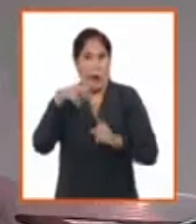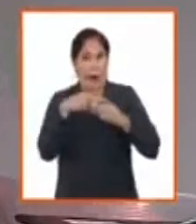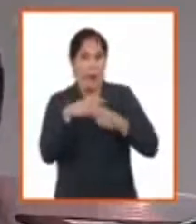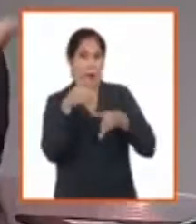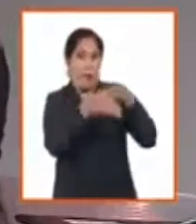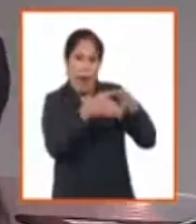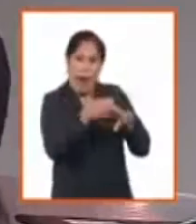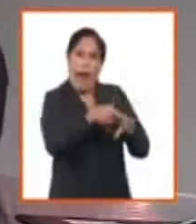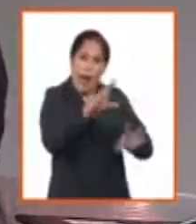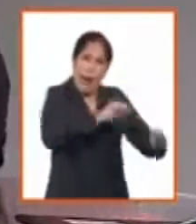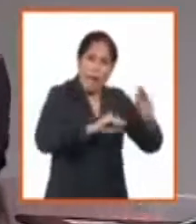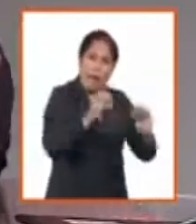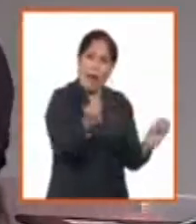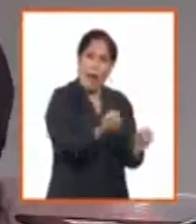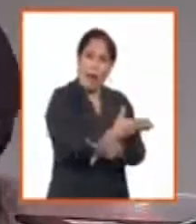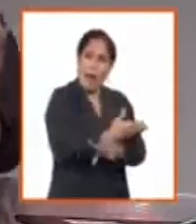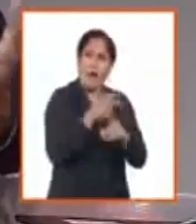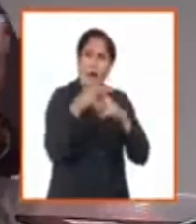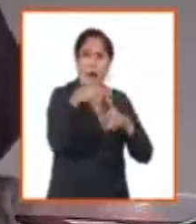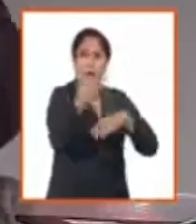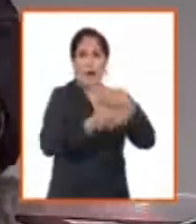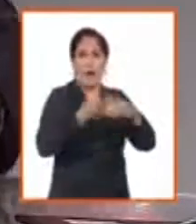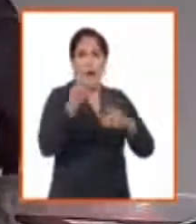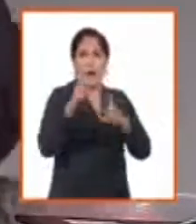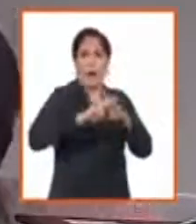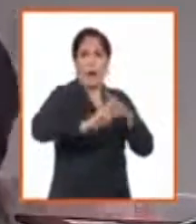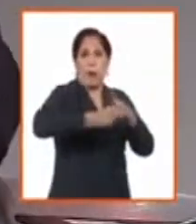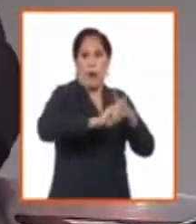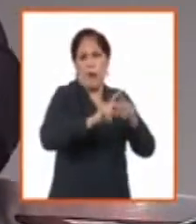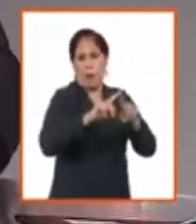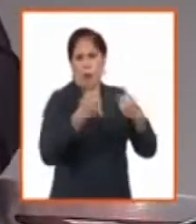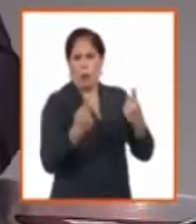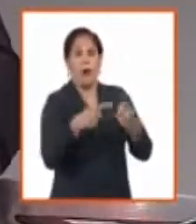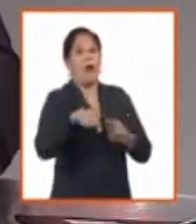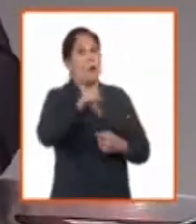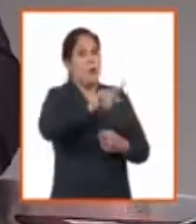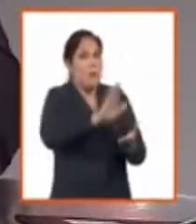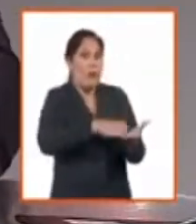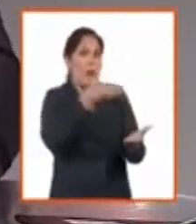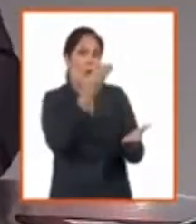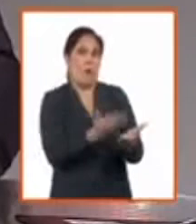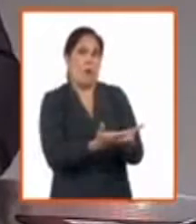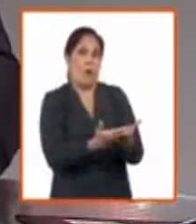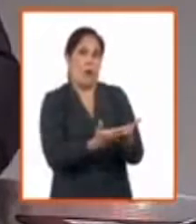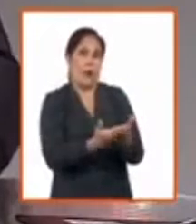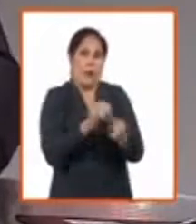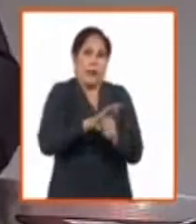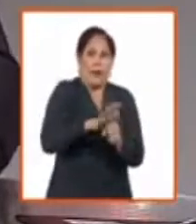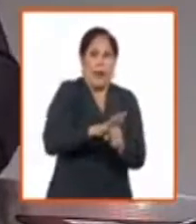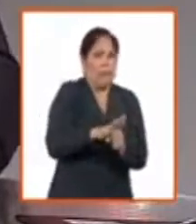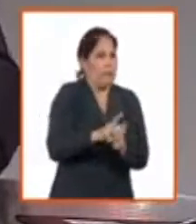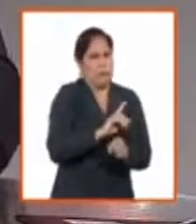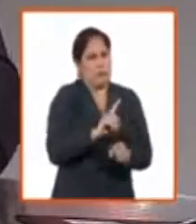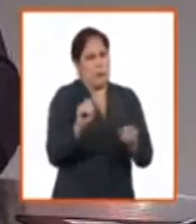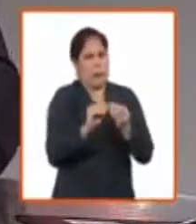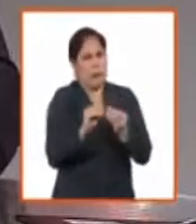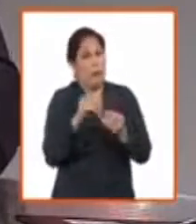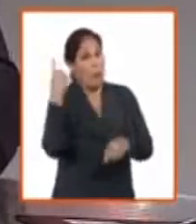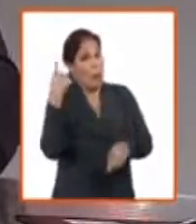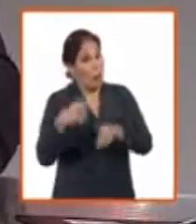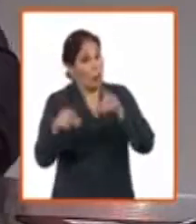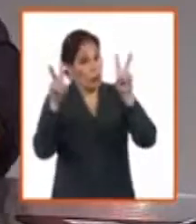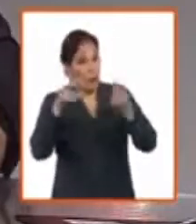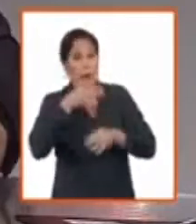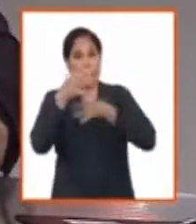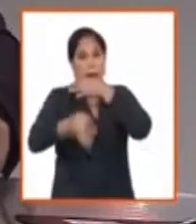esos problemas es decir son son parches hacen al final que esta cumbre lo que propongan son parches y quería hablar bueno por último de que